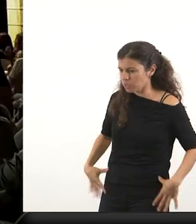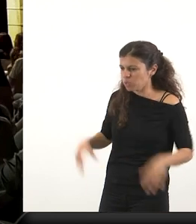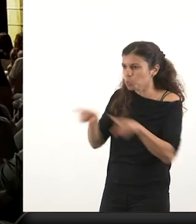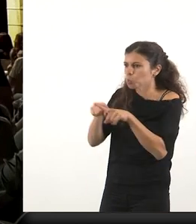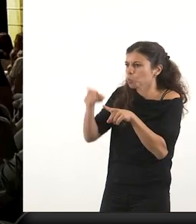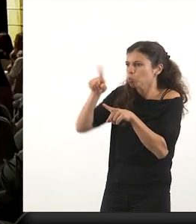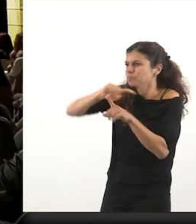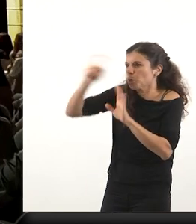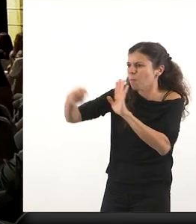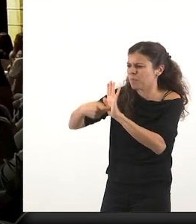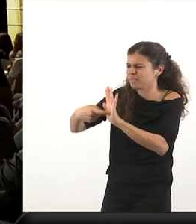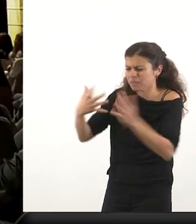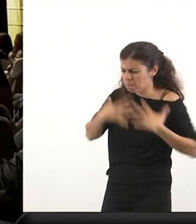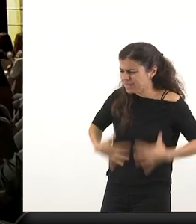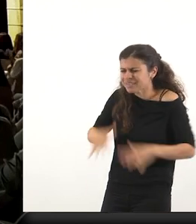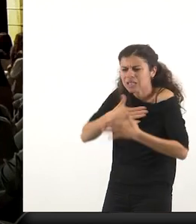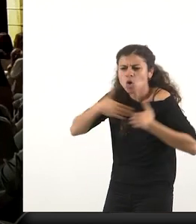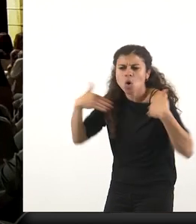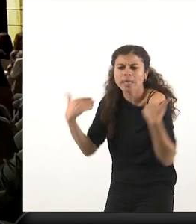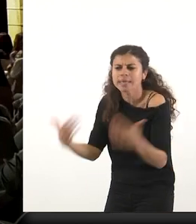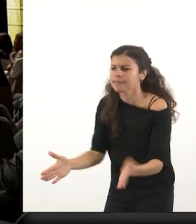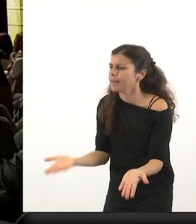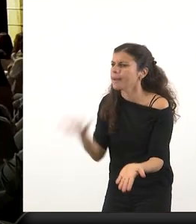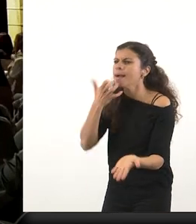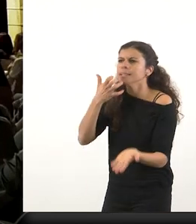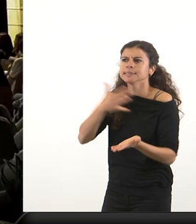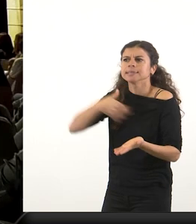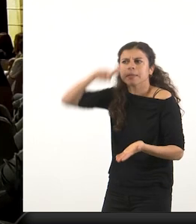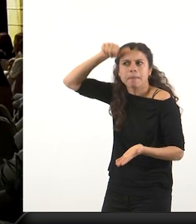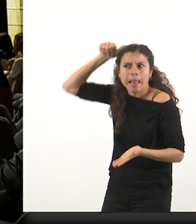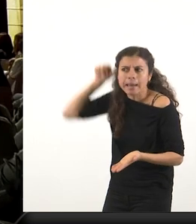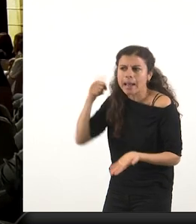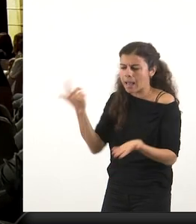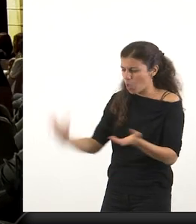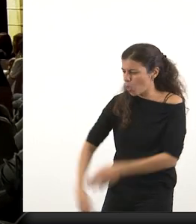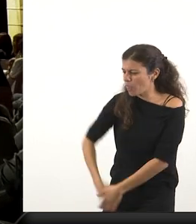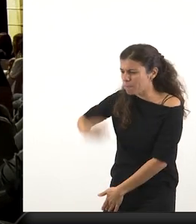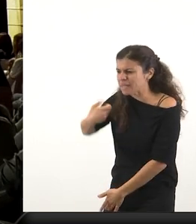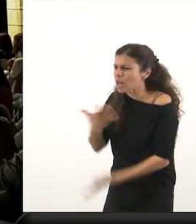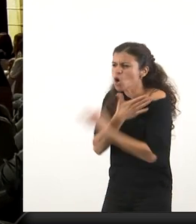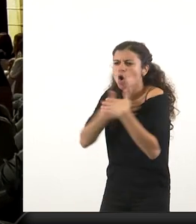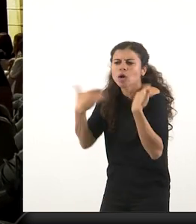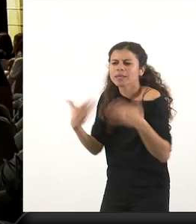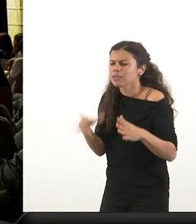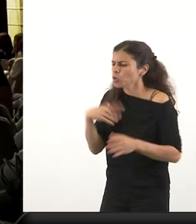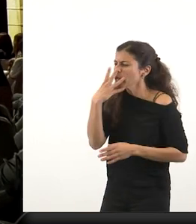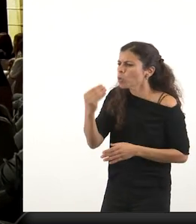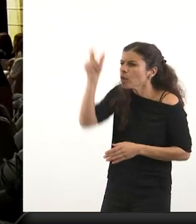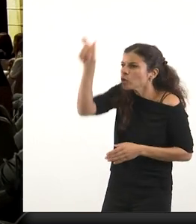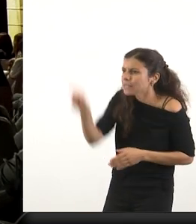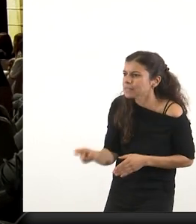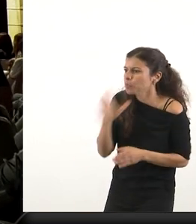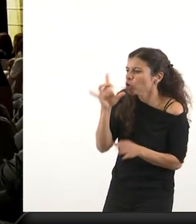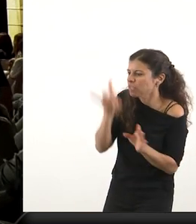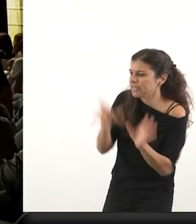entera, hija. Vístete como quieras. Si te quieres rapar el pelo, si te quieres depilar, si no, a mí me da igual, hija mía. Yo estoy enamorada de ti por